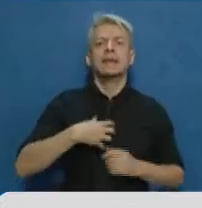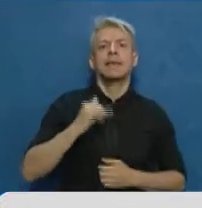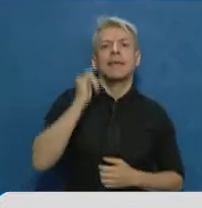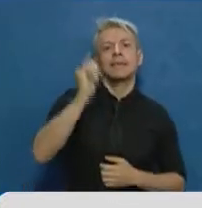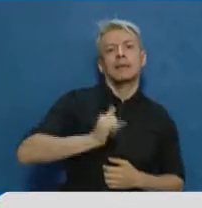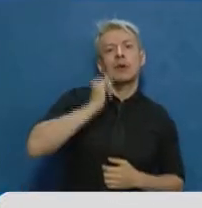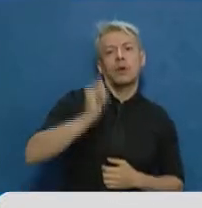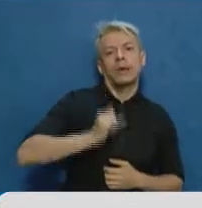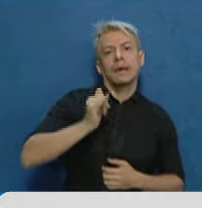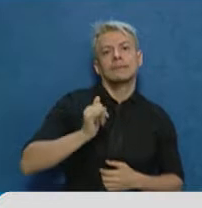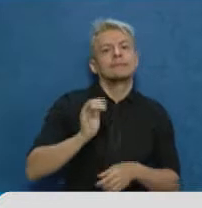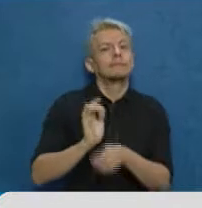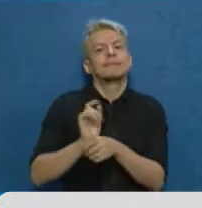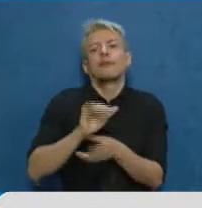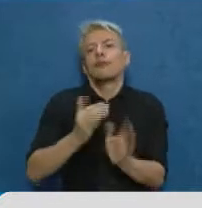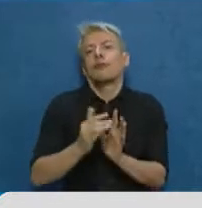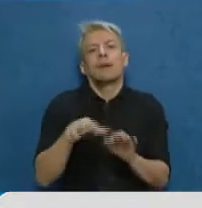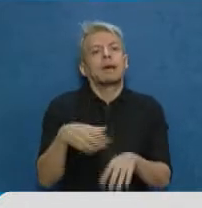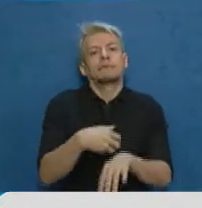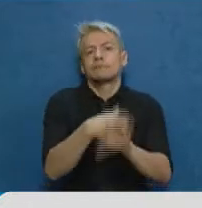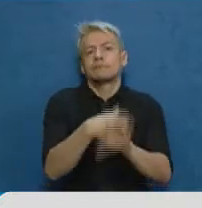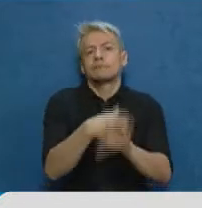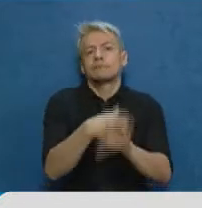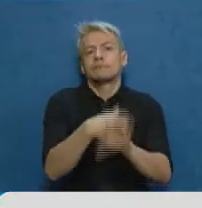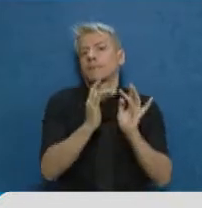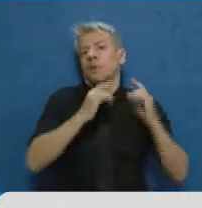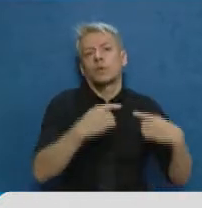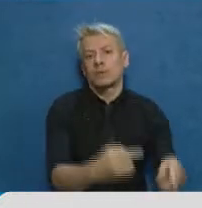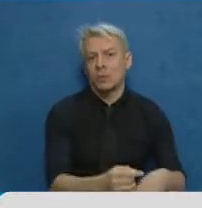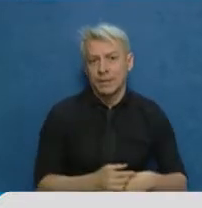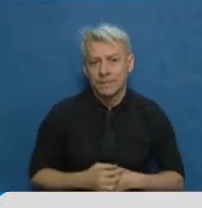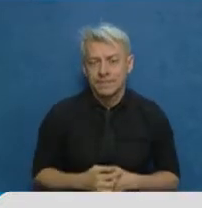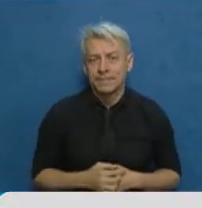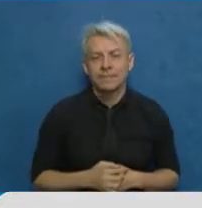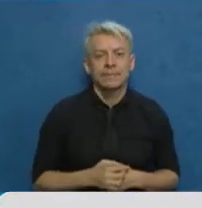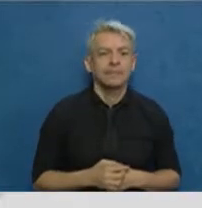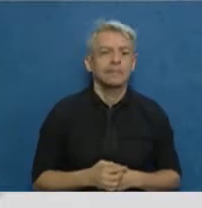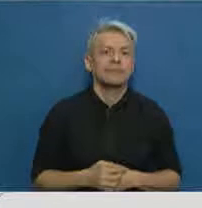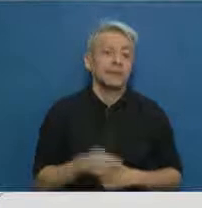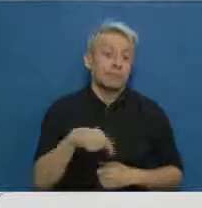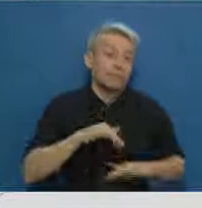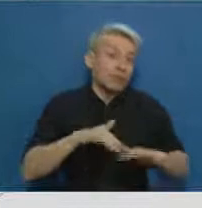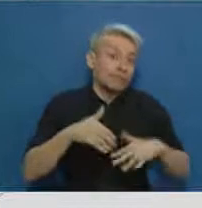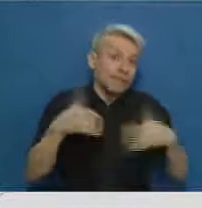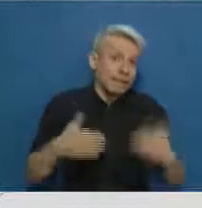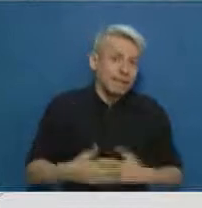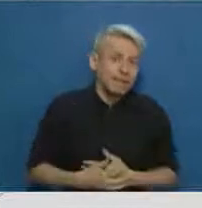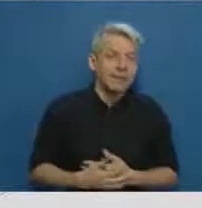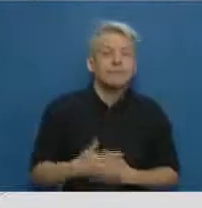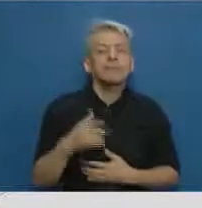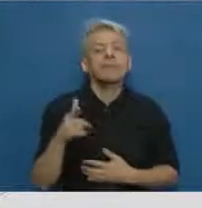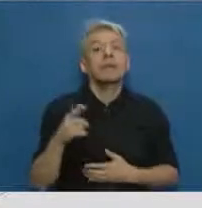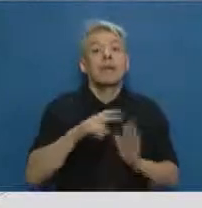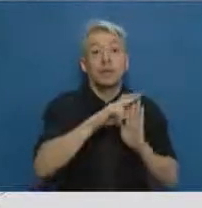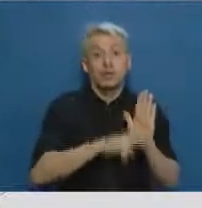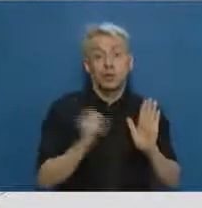a seguir bajo el sistema de conectividad o de aprendizaje remoto en situación de emergencia. La institución recibió la resolución